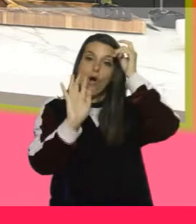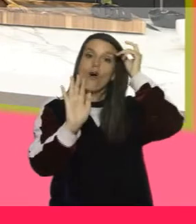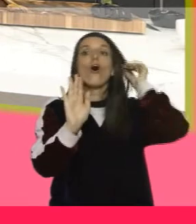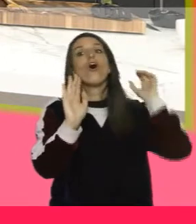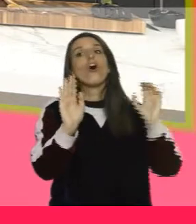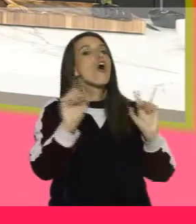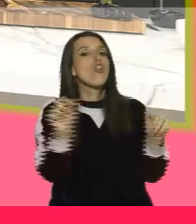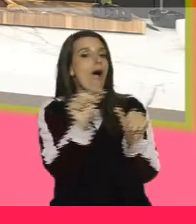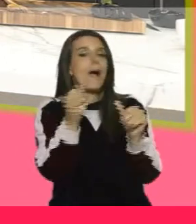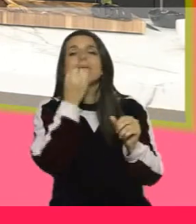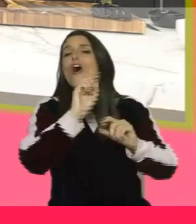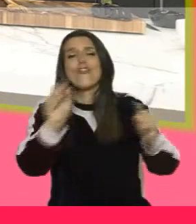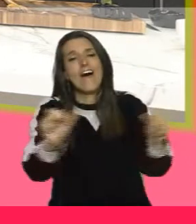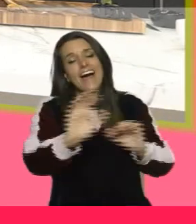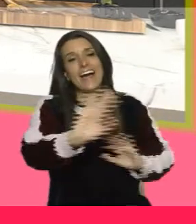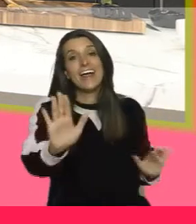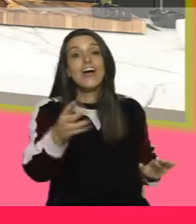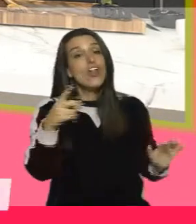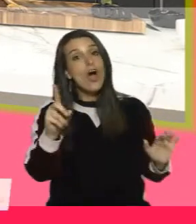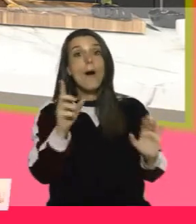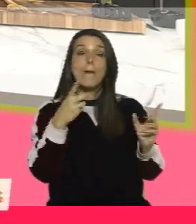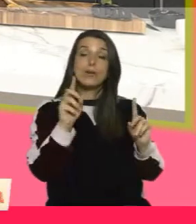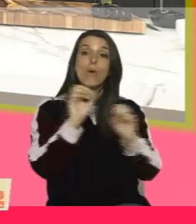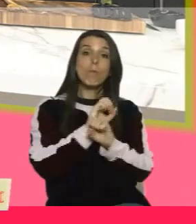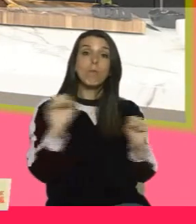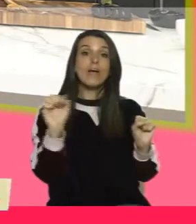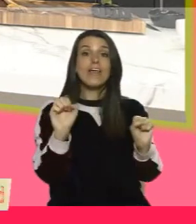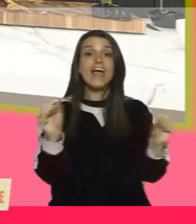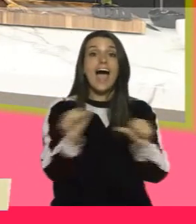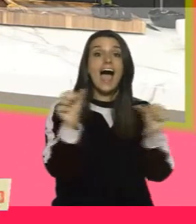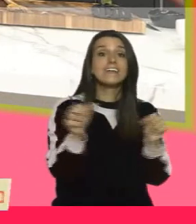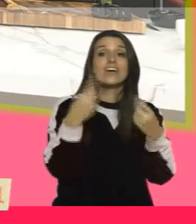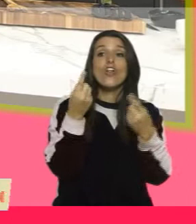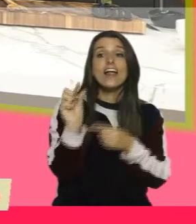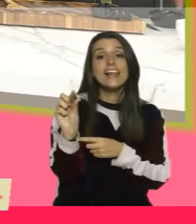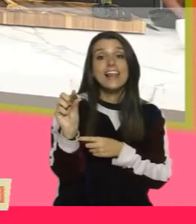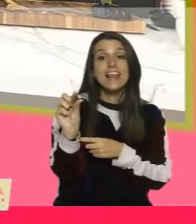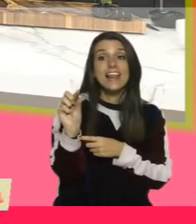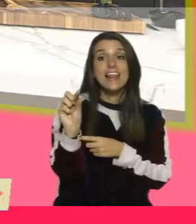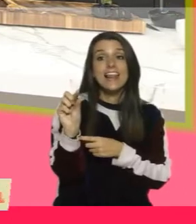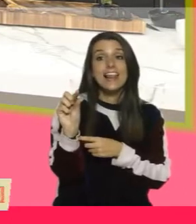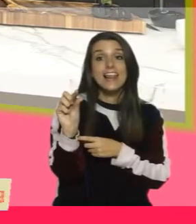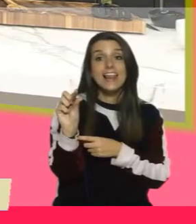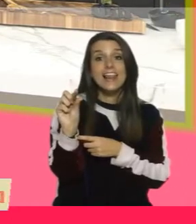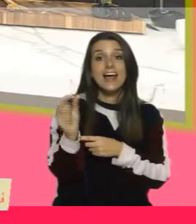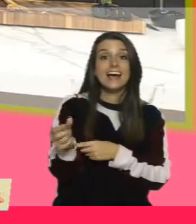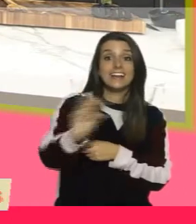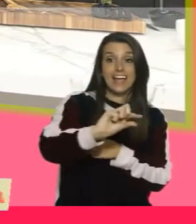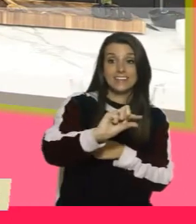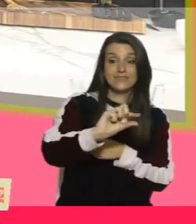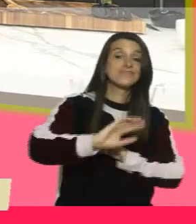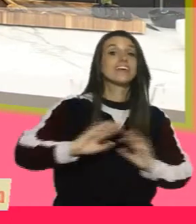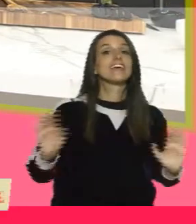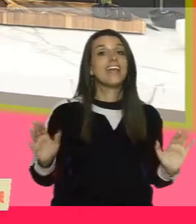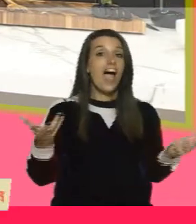no lo hagas mejor. Pero no está mal hacerlo, claro, en un ramequín. Un poquito ahí, en un ramequín. Chiquito así como este. Y de acá lo pones